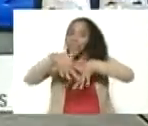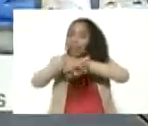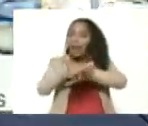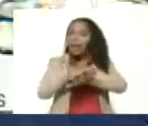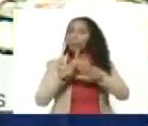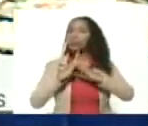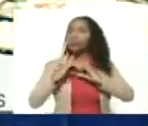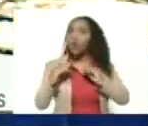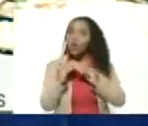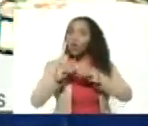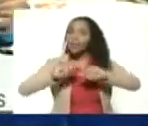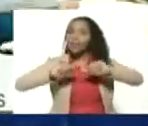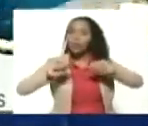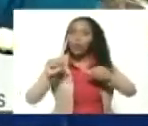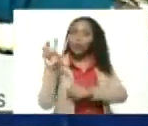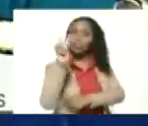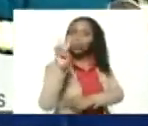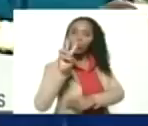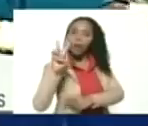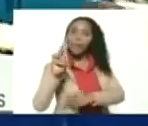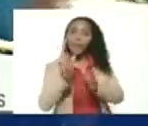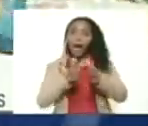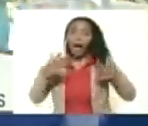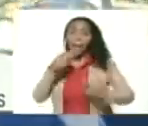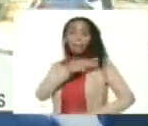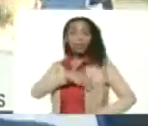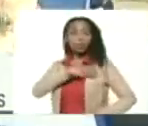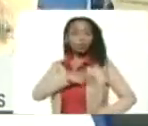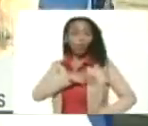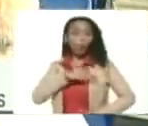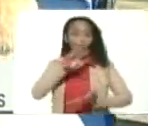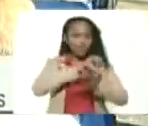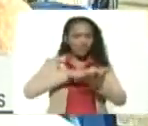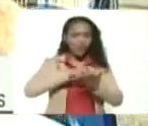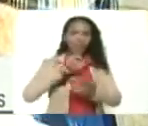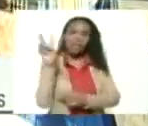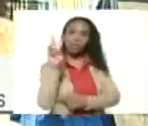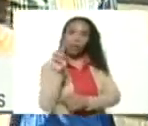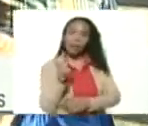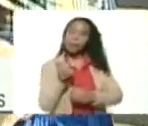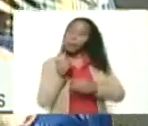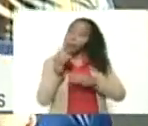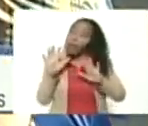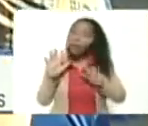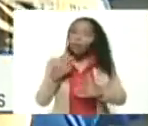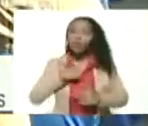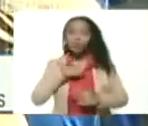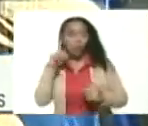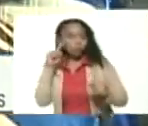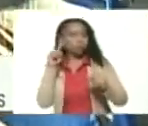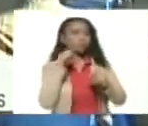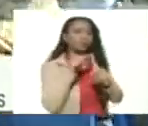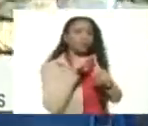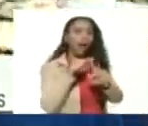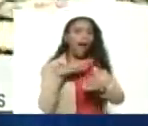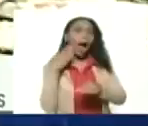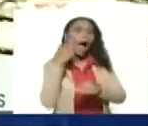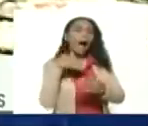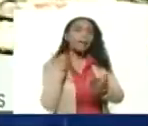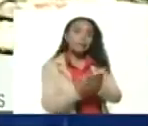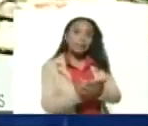de todo el territorio venezolano de la gran misión AgroVenezuela. Así que bueno, vámonos directamente a Cojedes desde